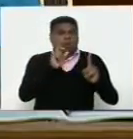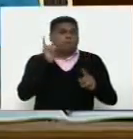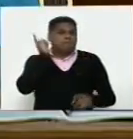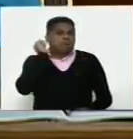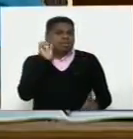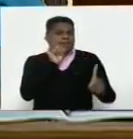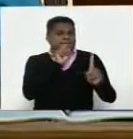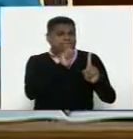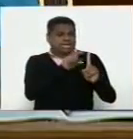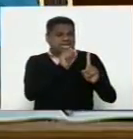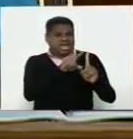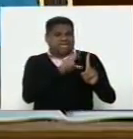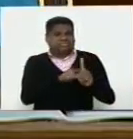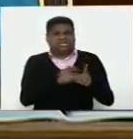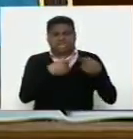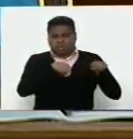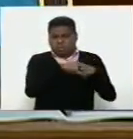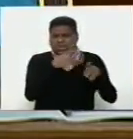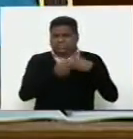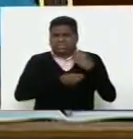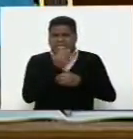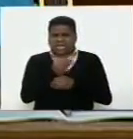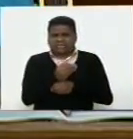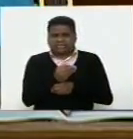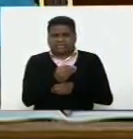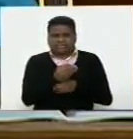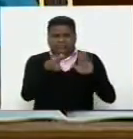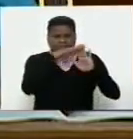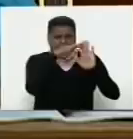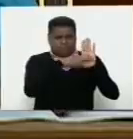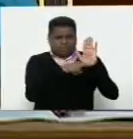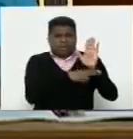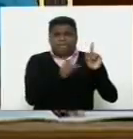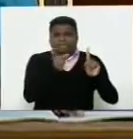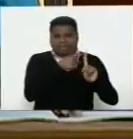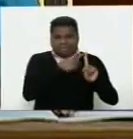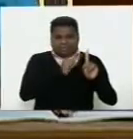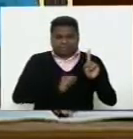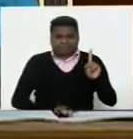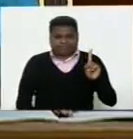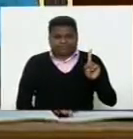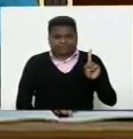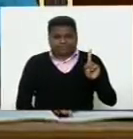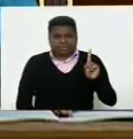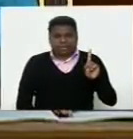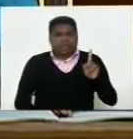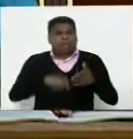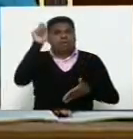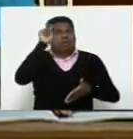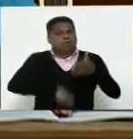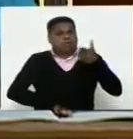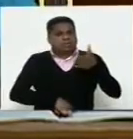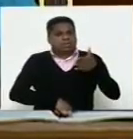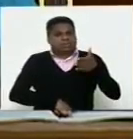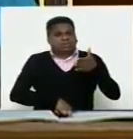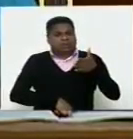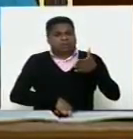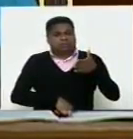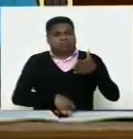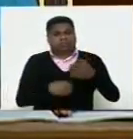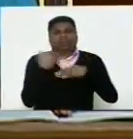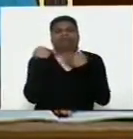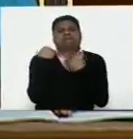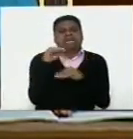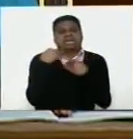con VIH o SIDA, se establecen las siguientes regulaciones. Primero, se prohíbe negar, impedir,